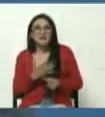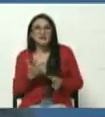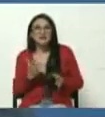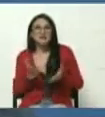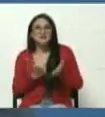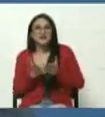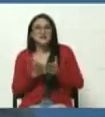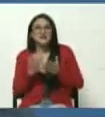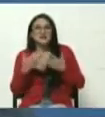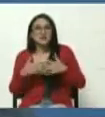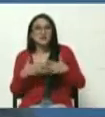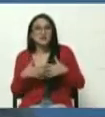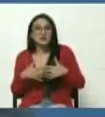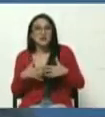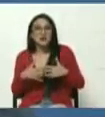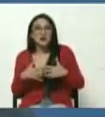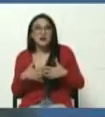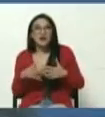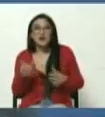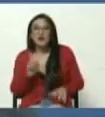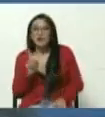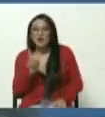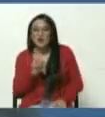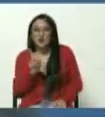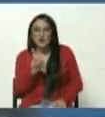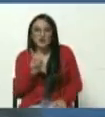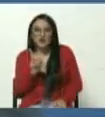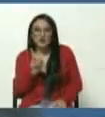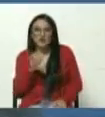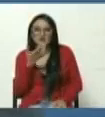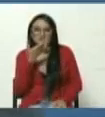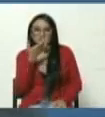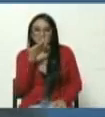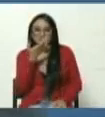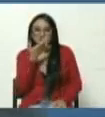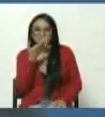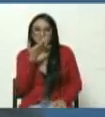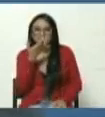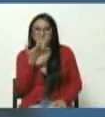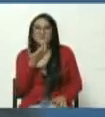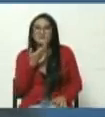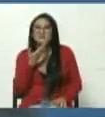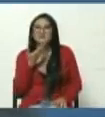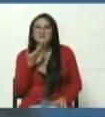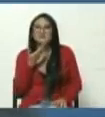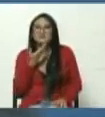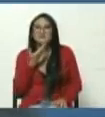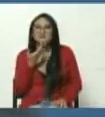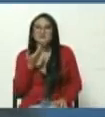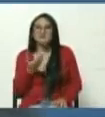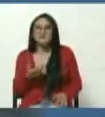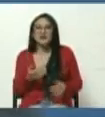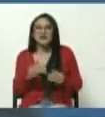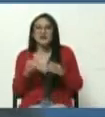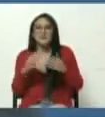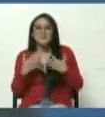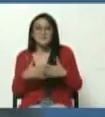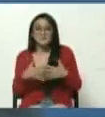a los servicios industriales. Se trata de una suerte de tierra arrasada. Es una